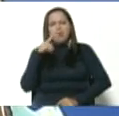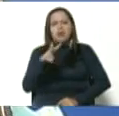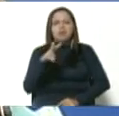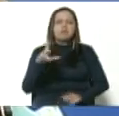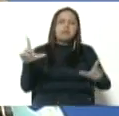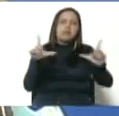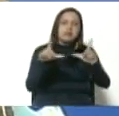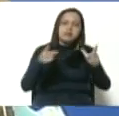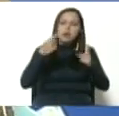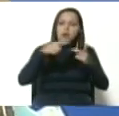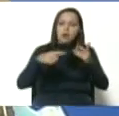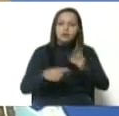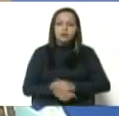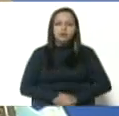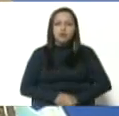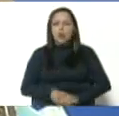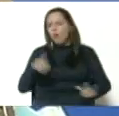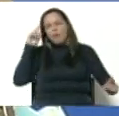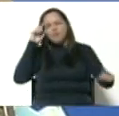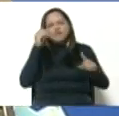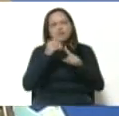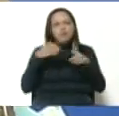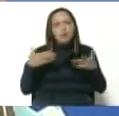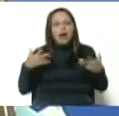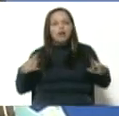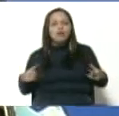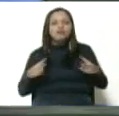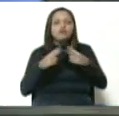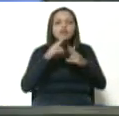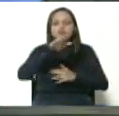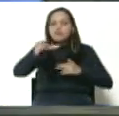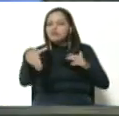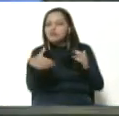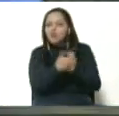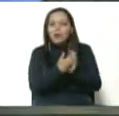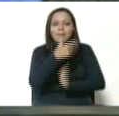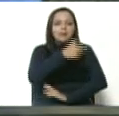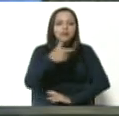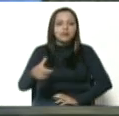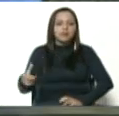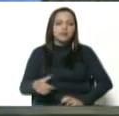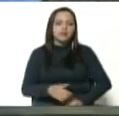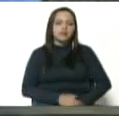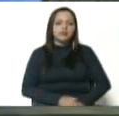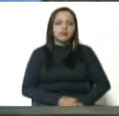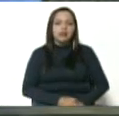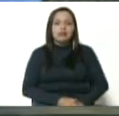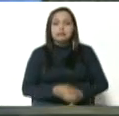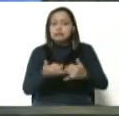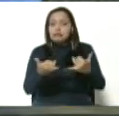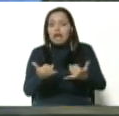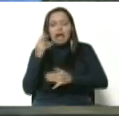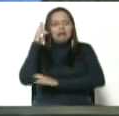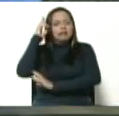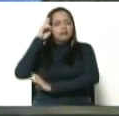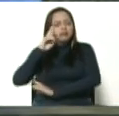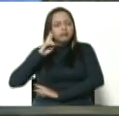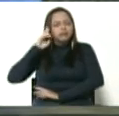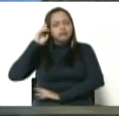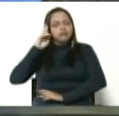comunicación, persigue el objetivo de encontrarse con todas y con todos. Ya tenemos muchas razones,